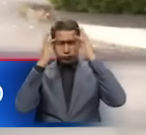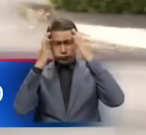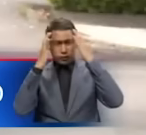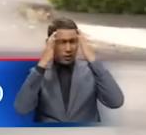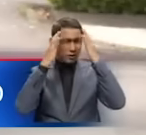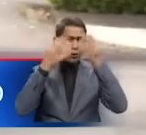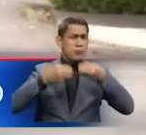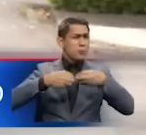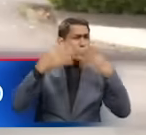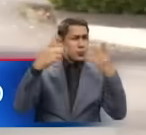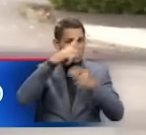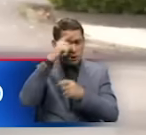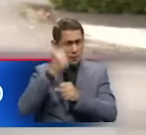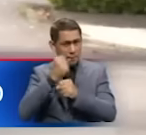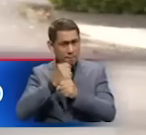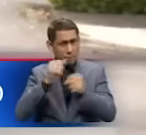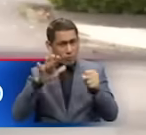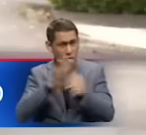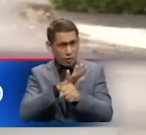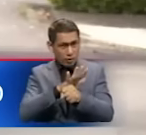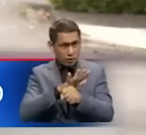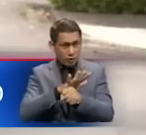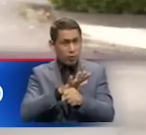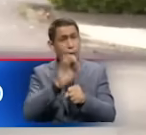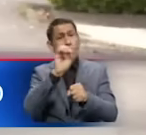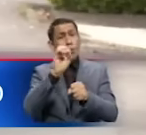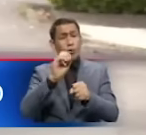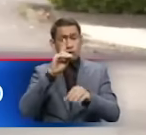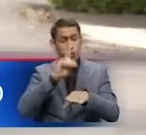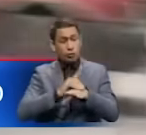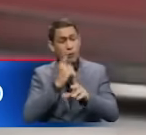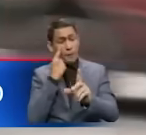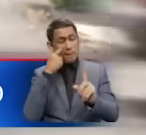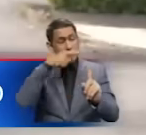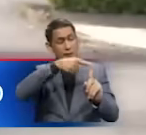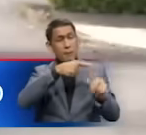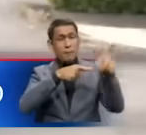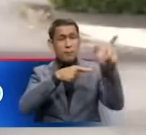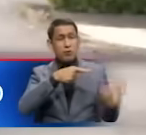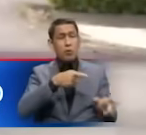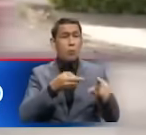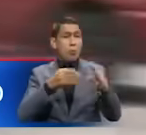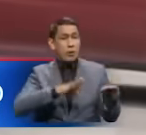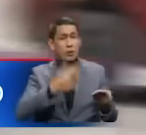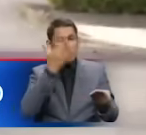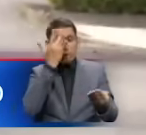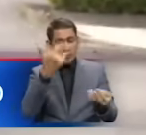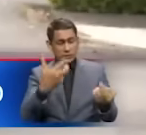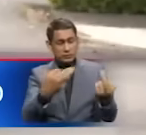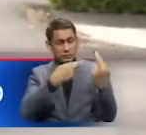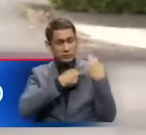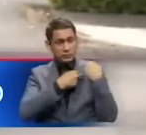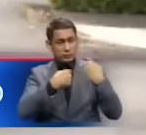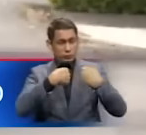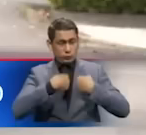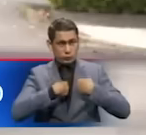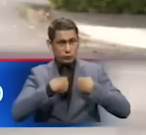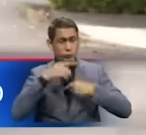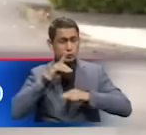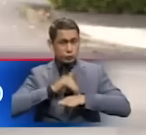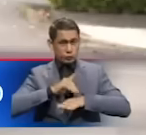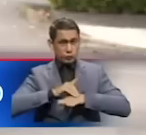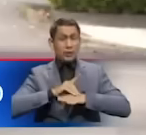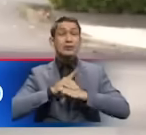frustración que pueden llegar a tener en caso de perder un paciente, pues se aumenta el riesgo de padecer patologías que tengan que ver